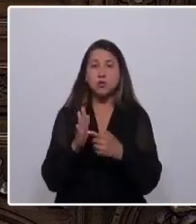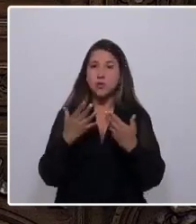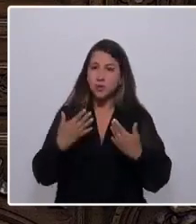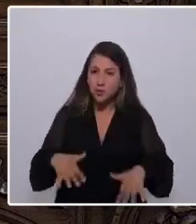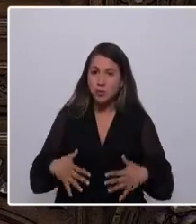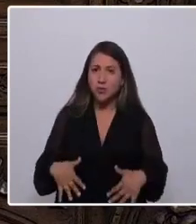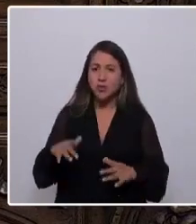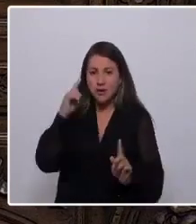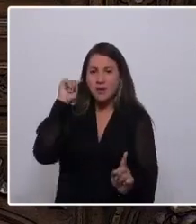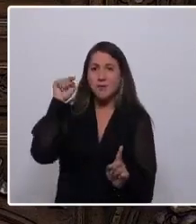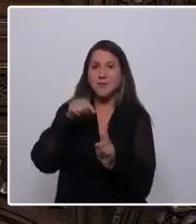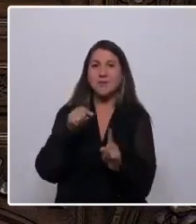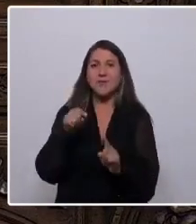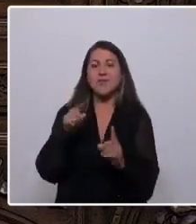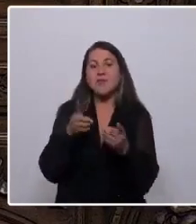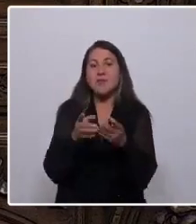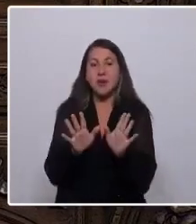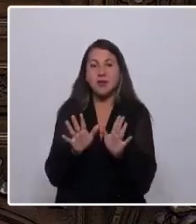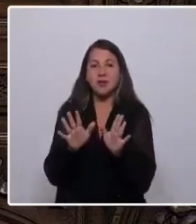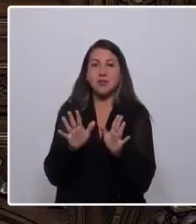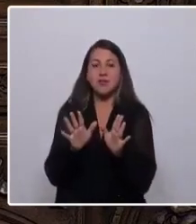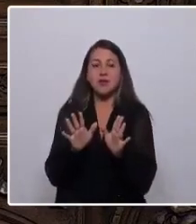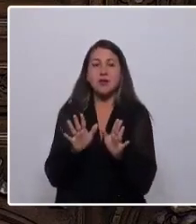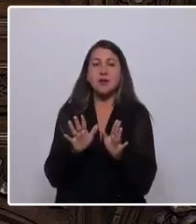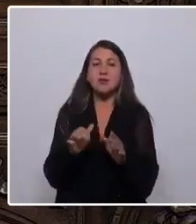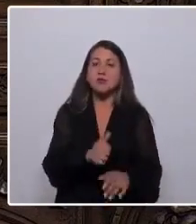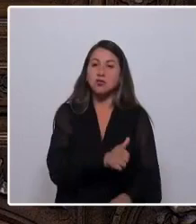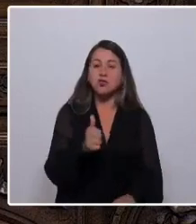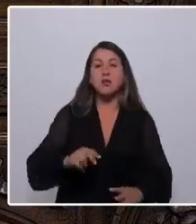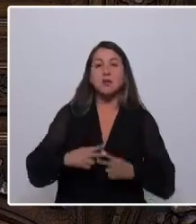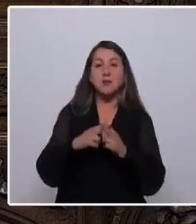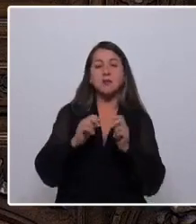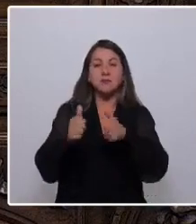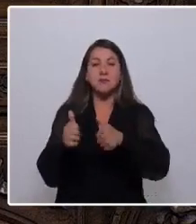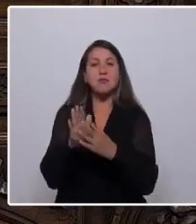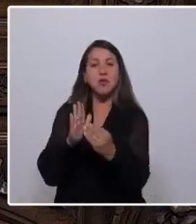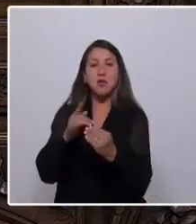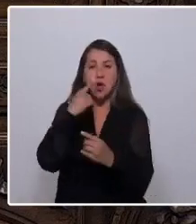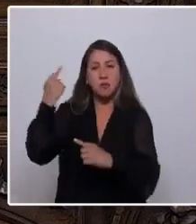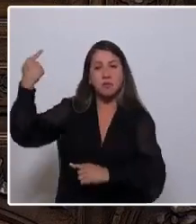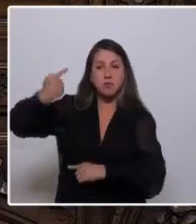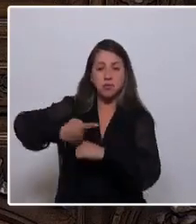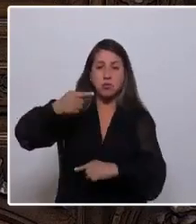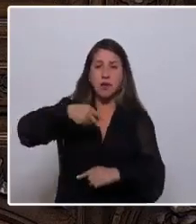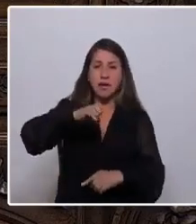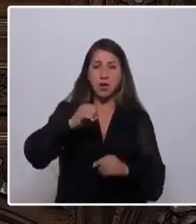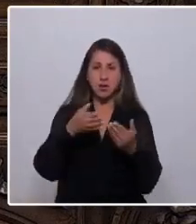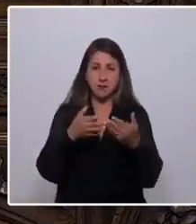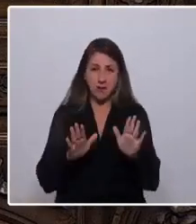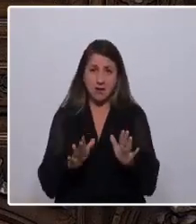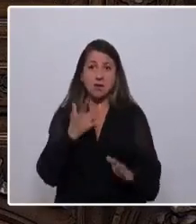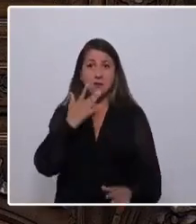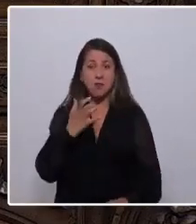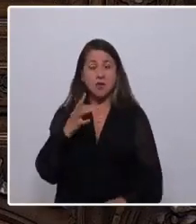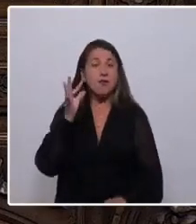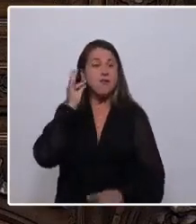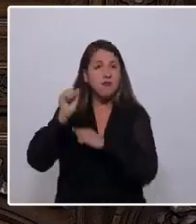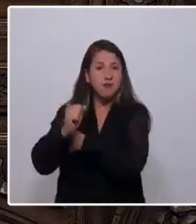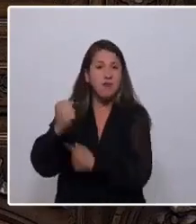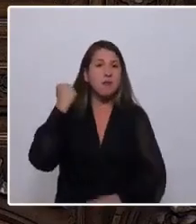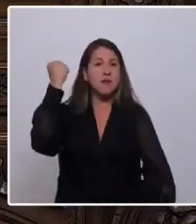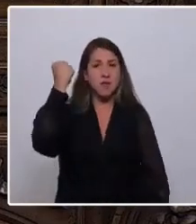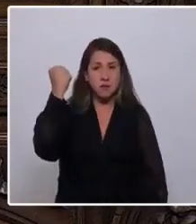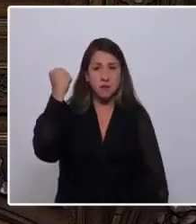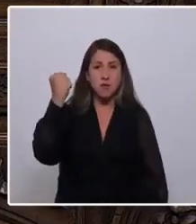ese horizonte democrático y será nuestra herramienta para superar el modelo patriarcal y neoliberal, porque el feminismo supone